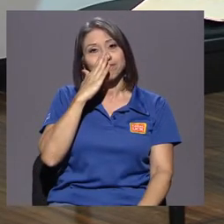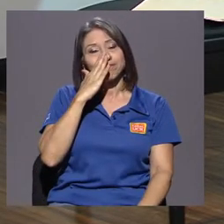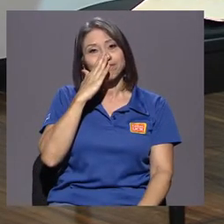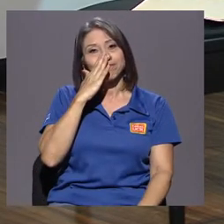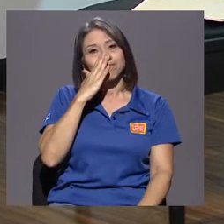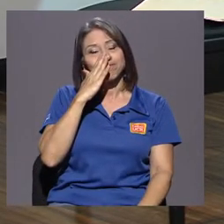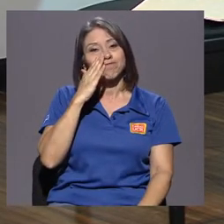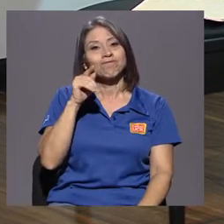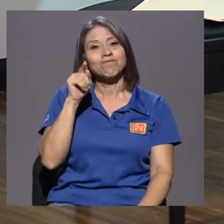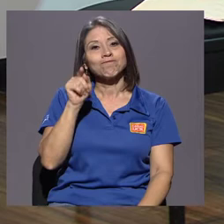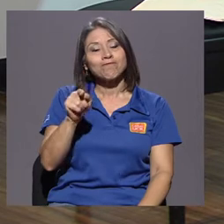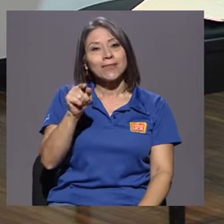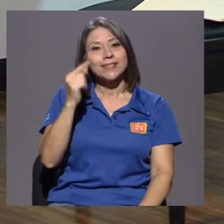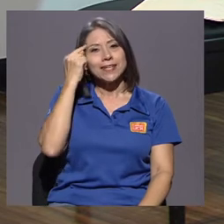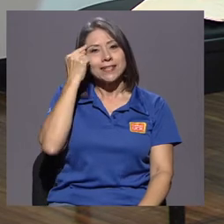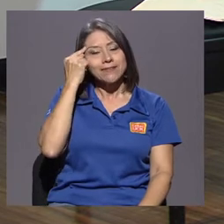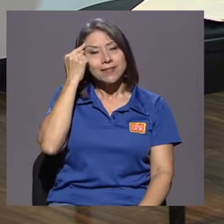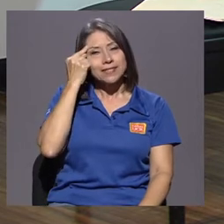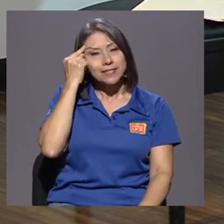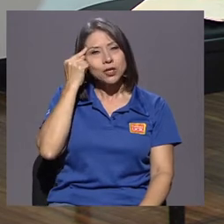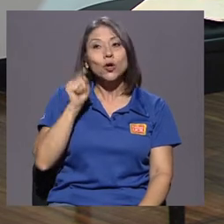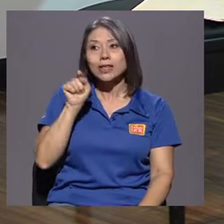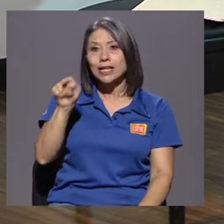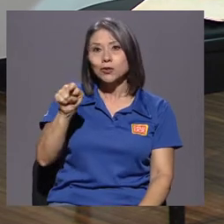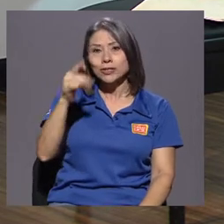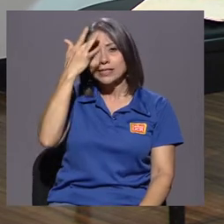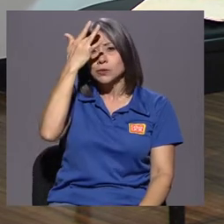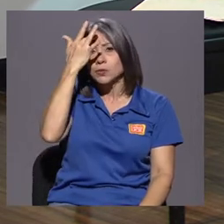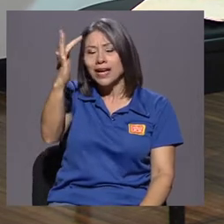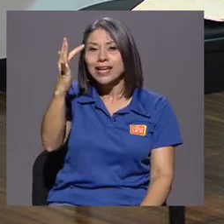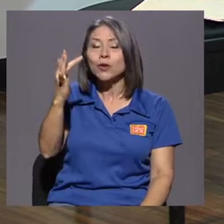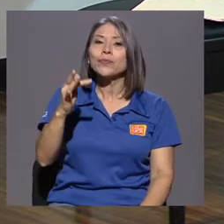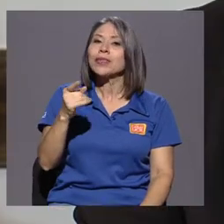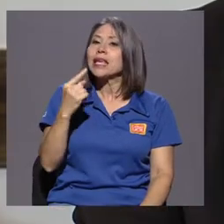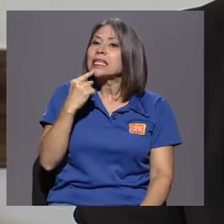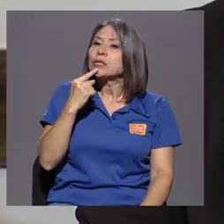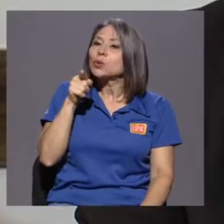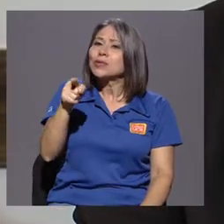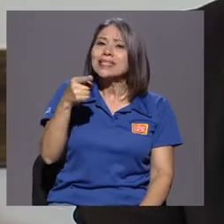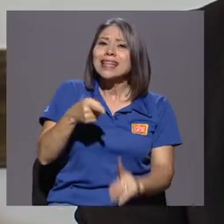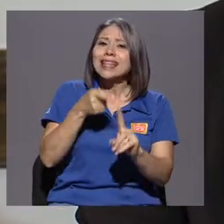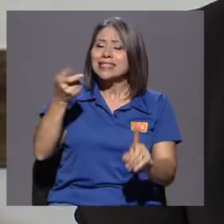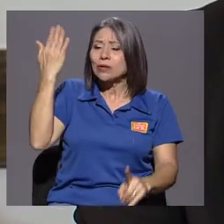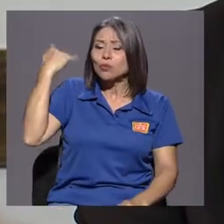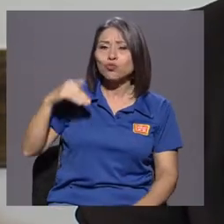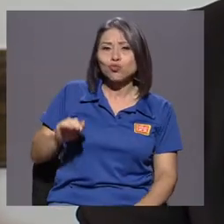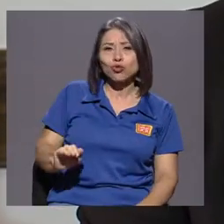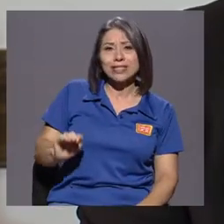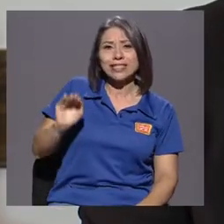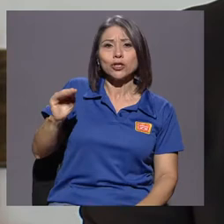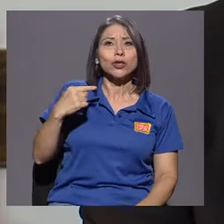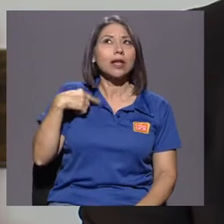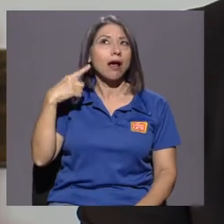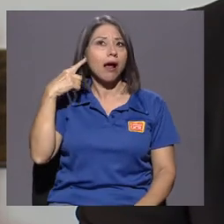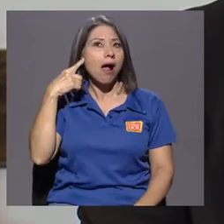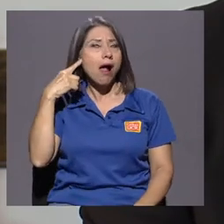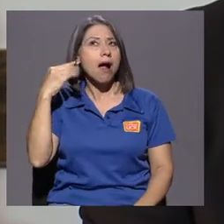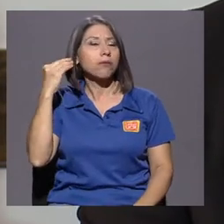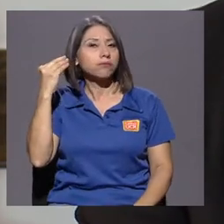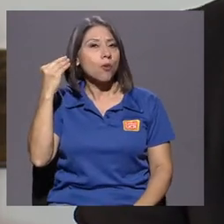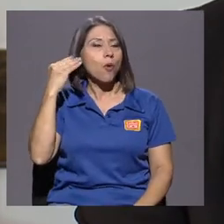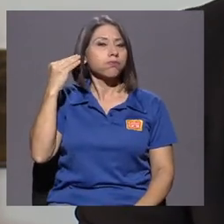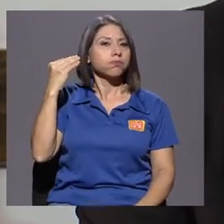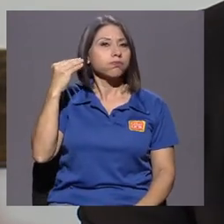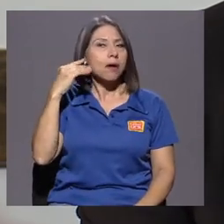esa reflexión de genialidad si era que usted desde muy niño traía una vida apto para la